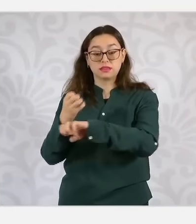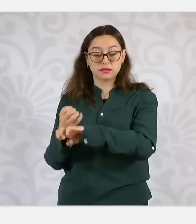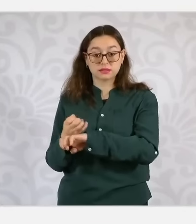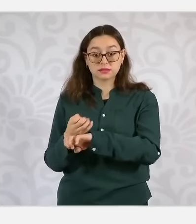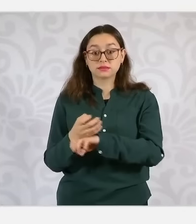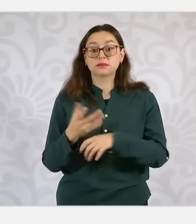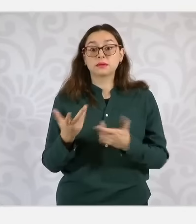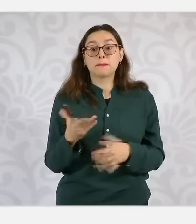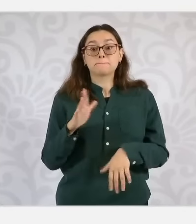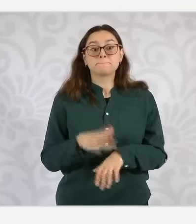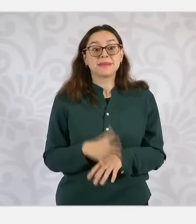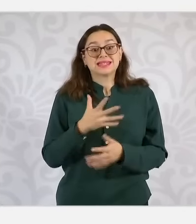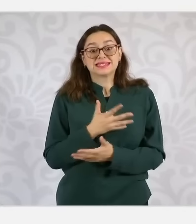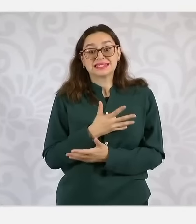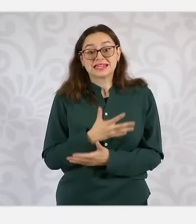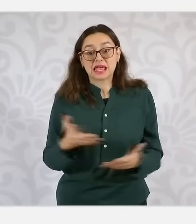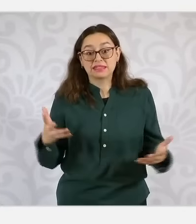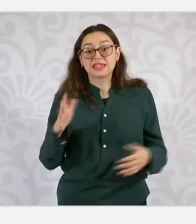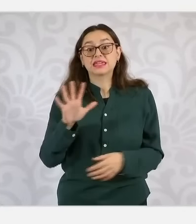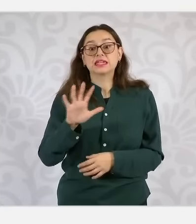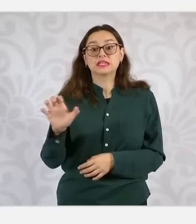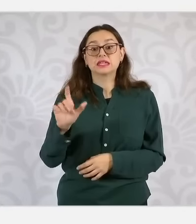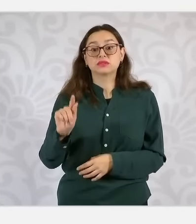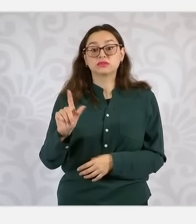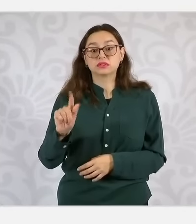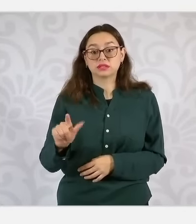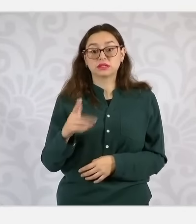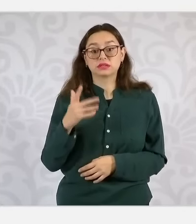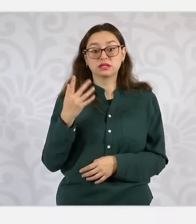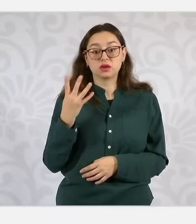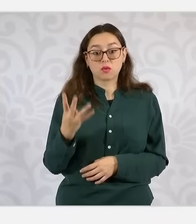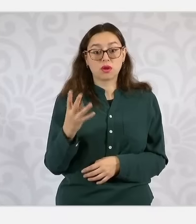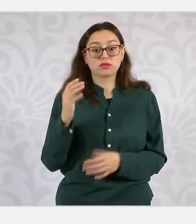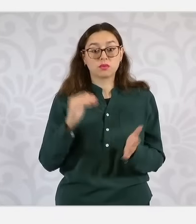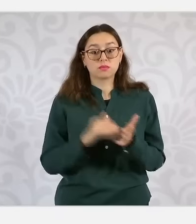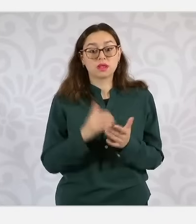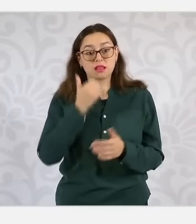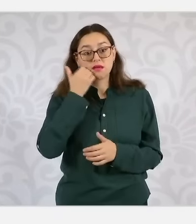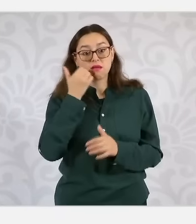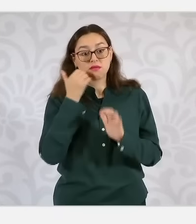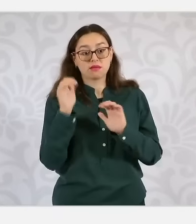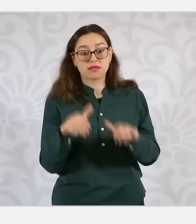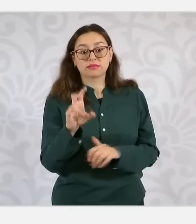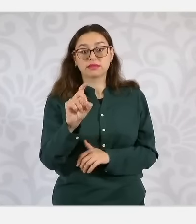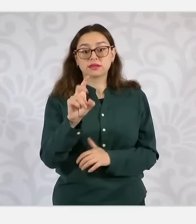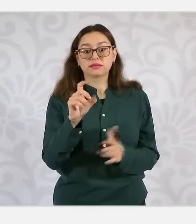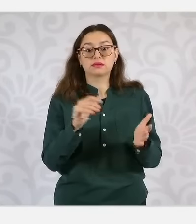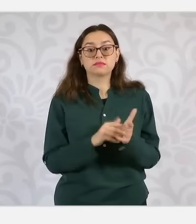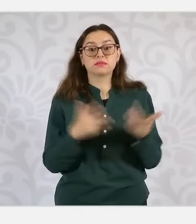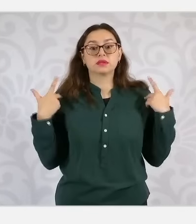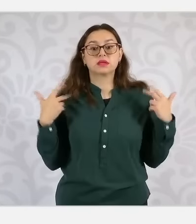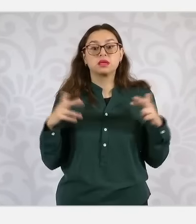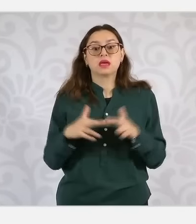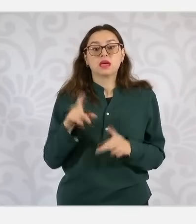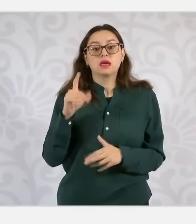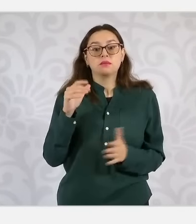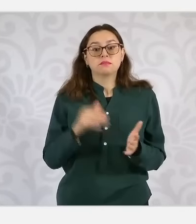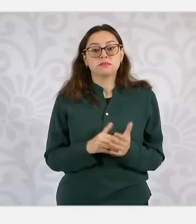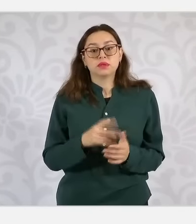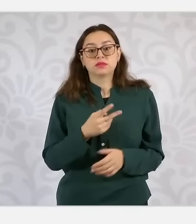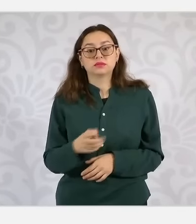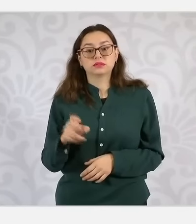y Europa, actualmente con 574,000 estudiantes, más de 30,000 docentes y